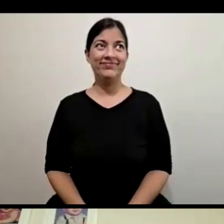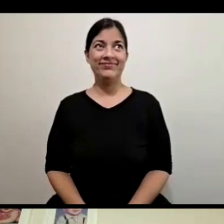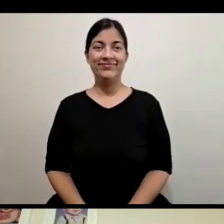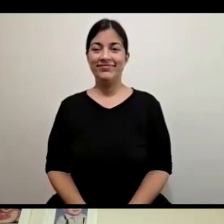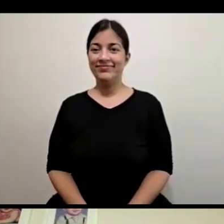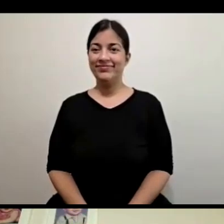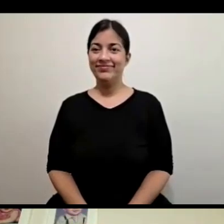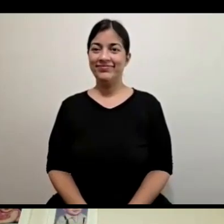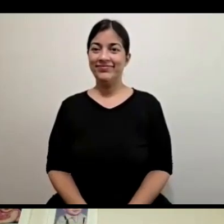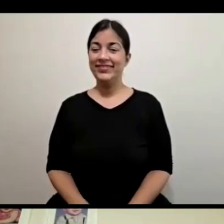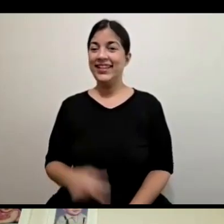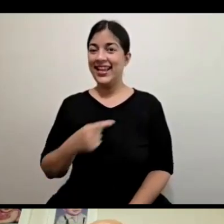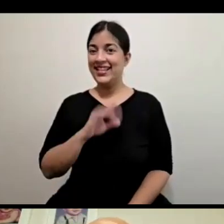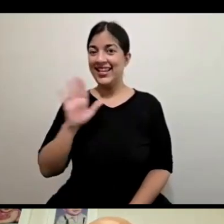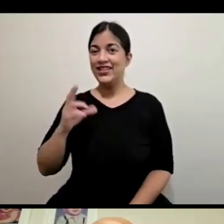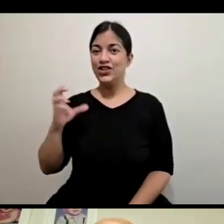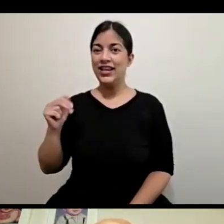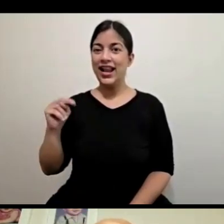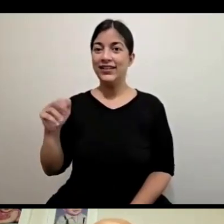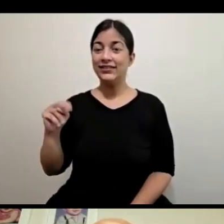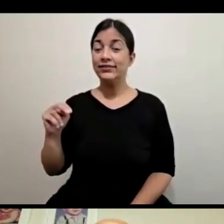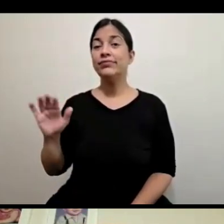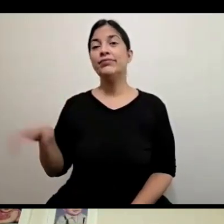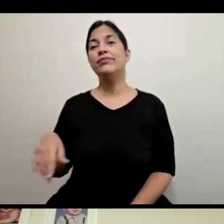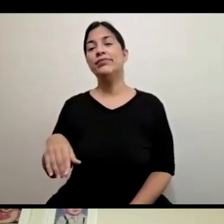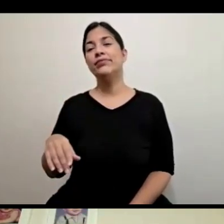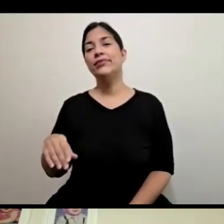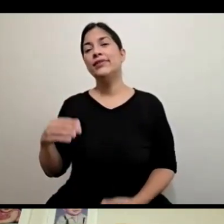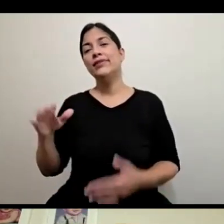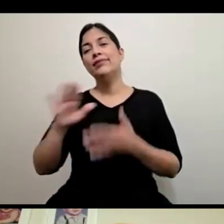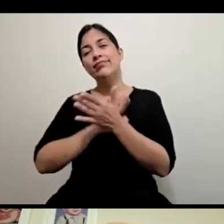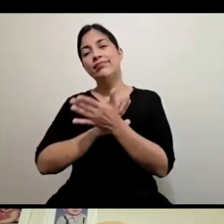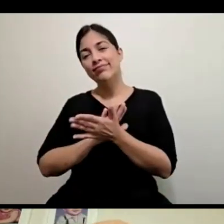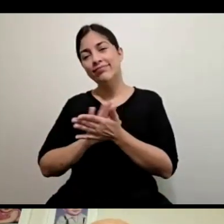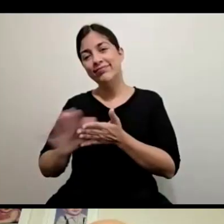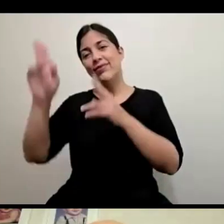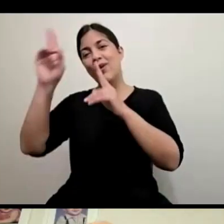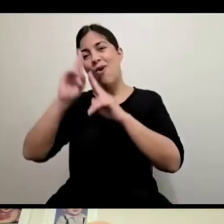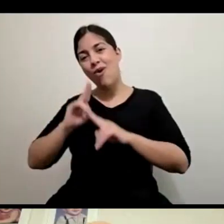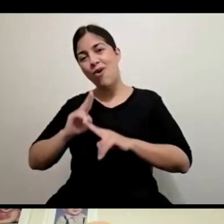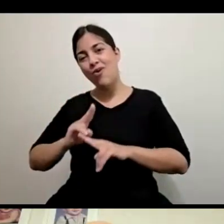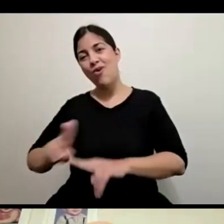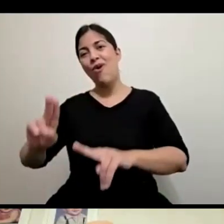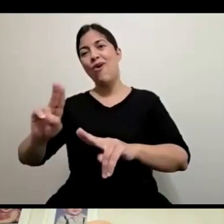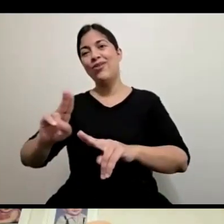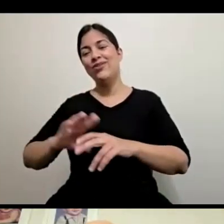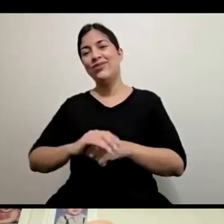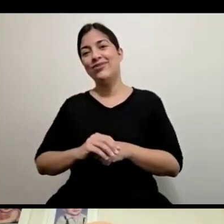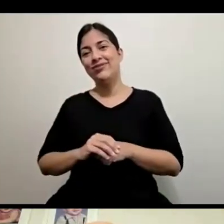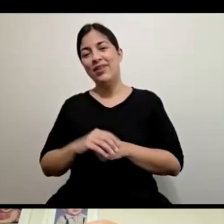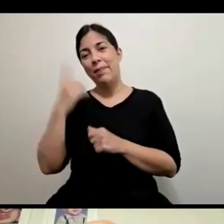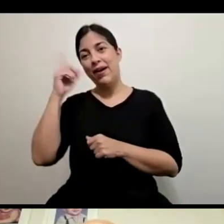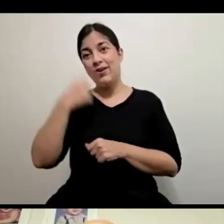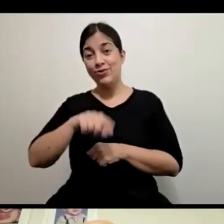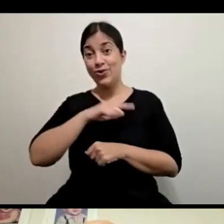Este es el de Chenan. Mira, Checo, de verdad, un gustazo, un honor para nosotros.